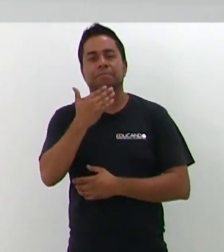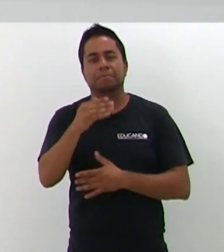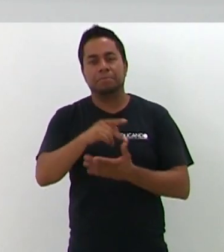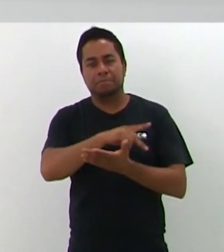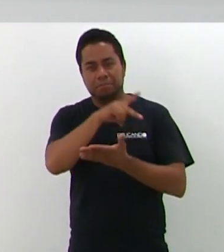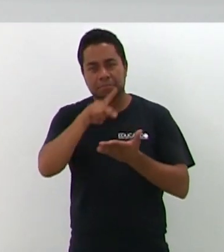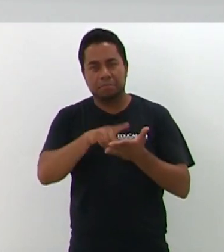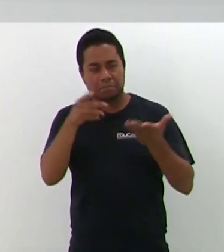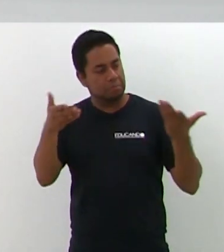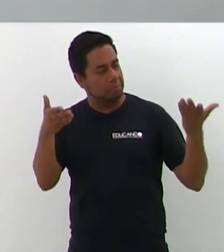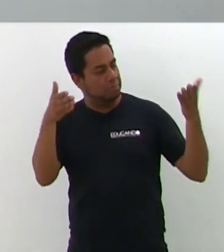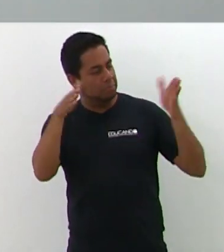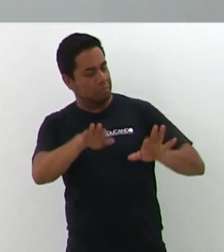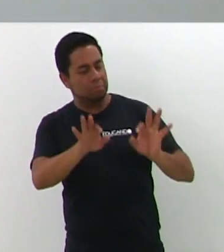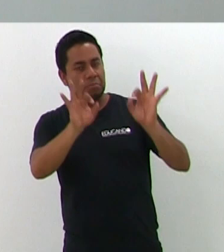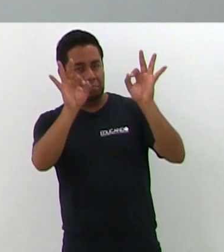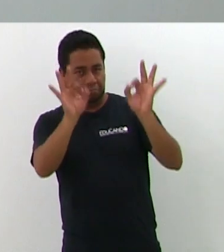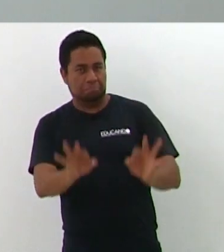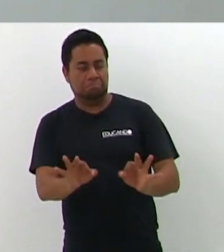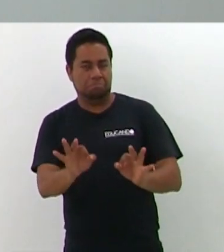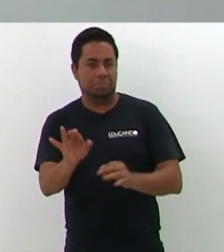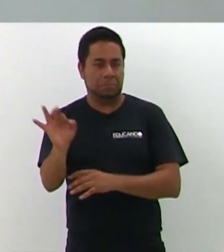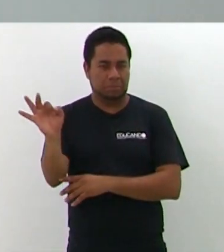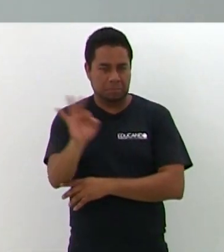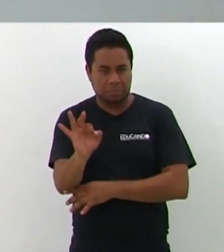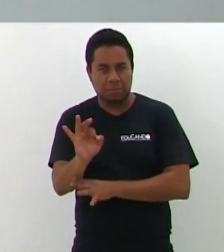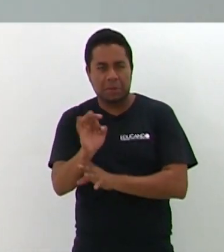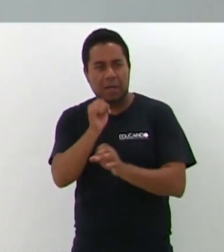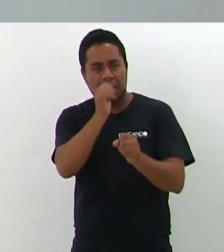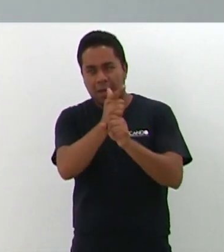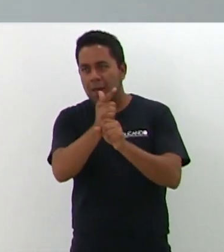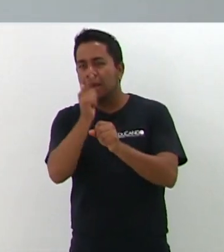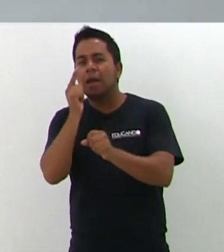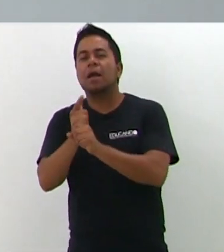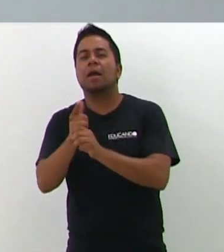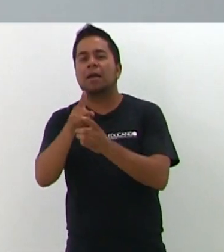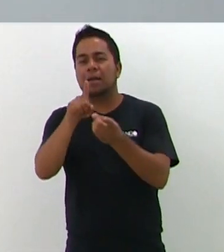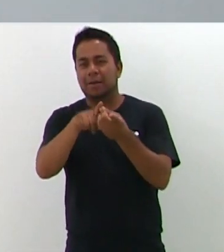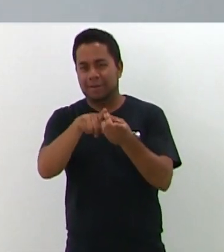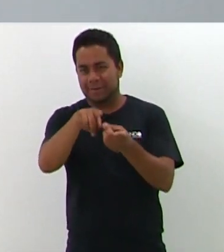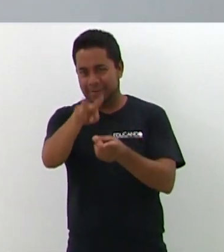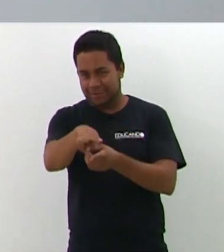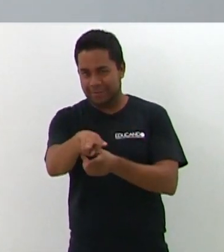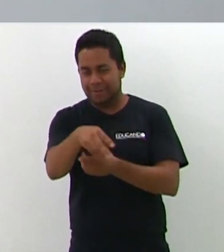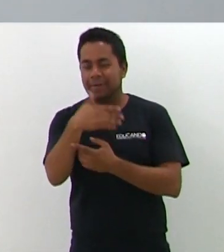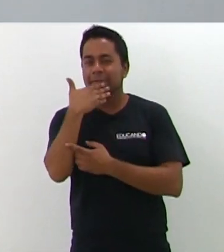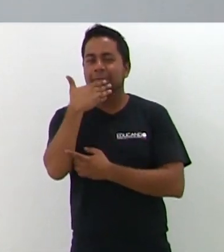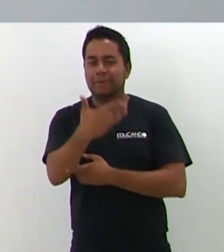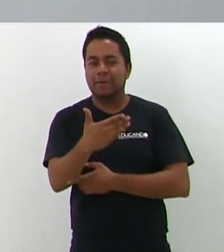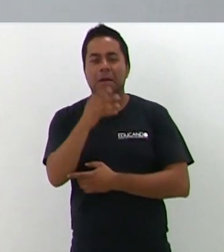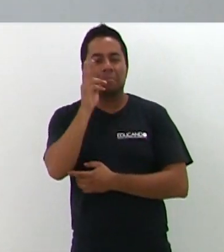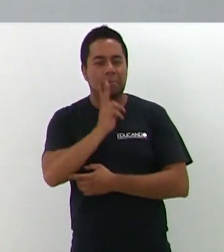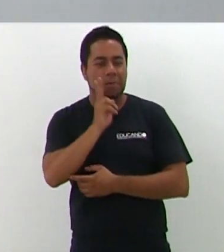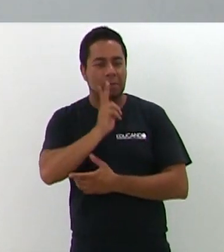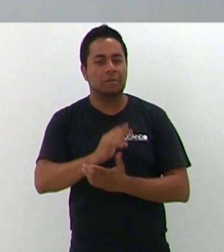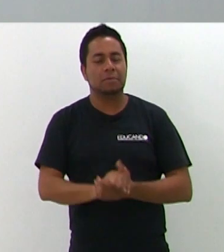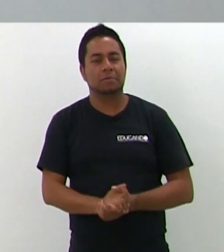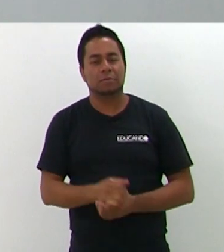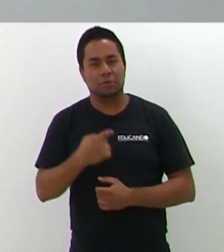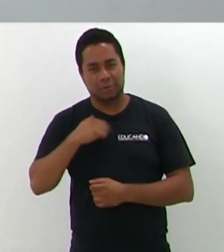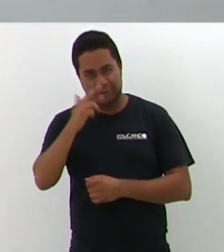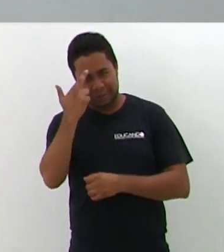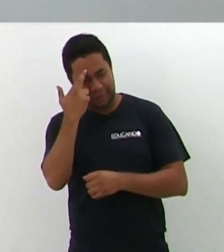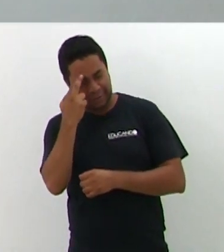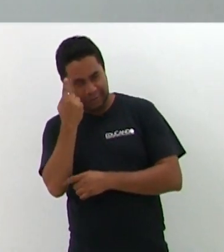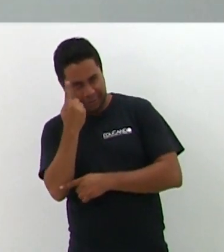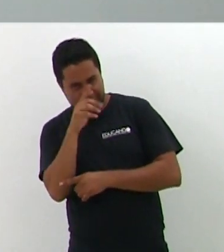a volverlas a su lugar y seguramente ya ubicaste un par, ¿verdad? Bien, vamos a ver, yo ya